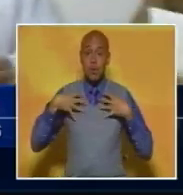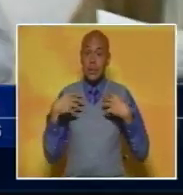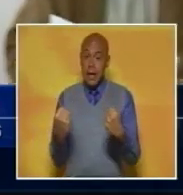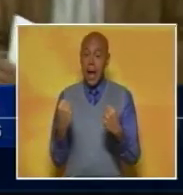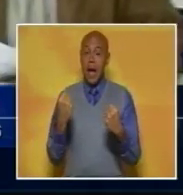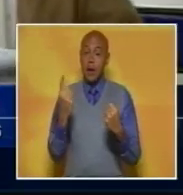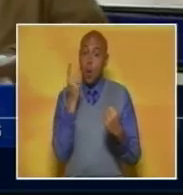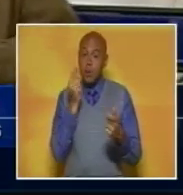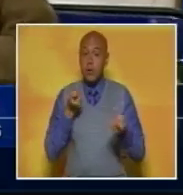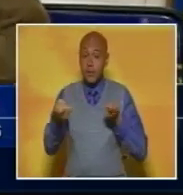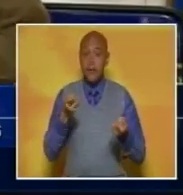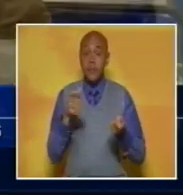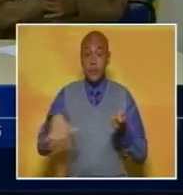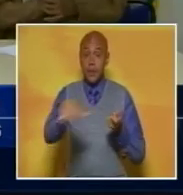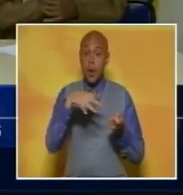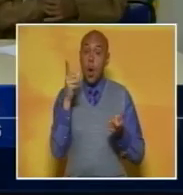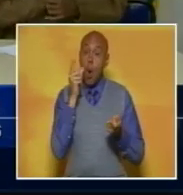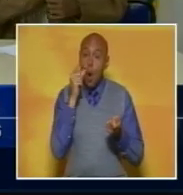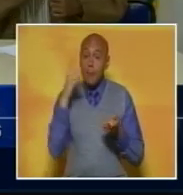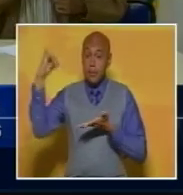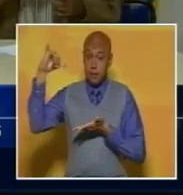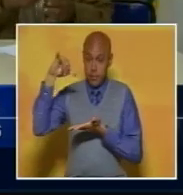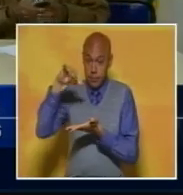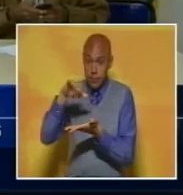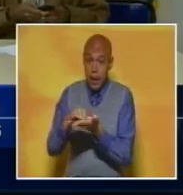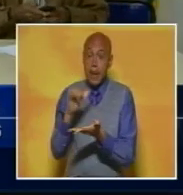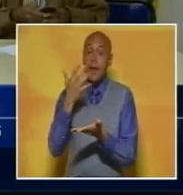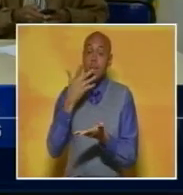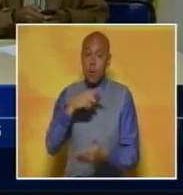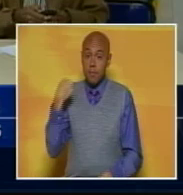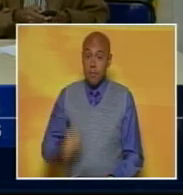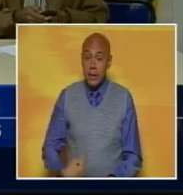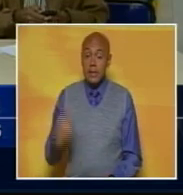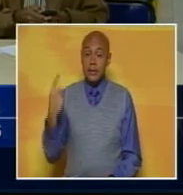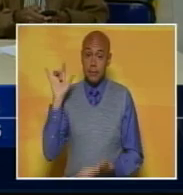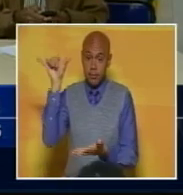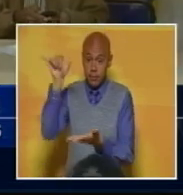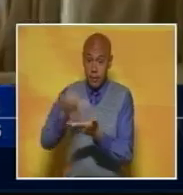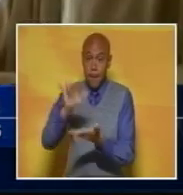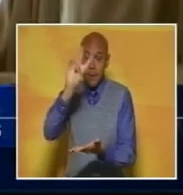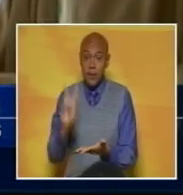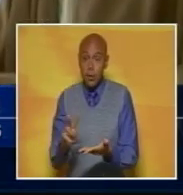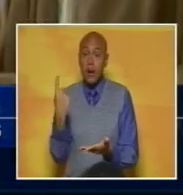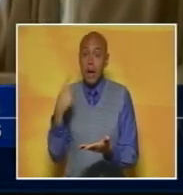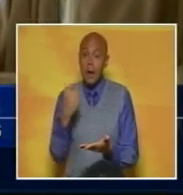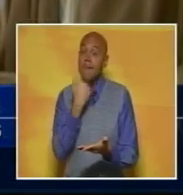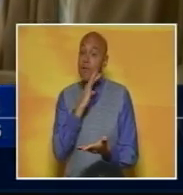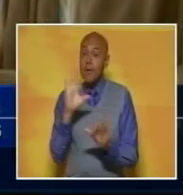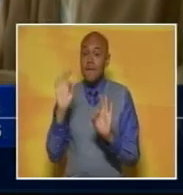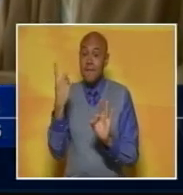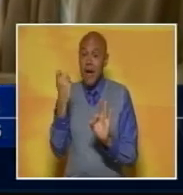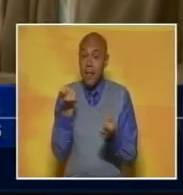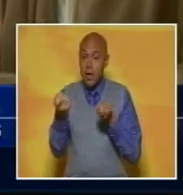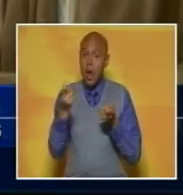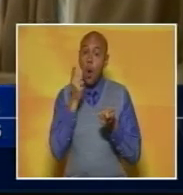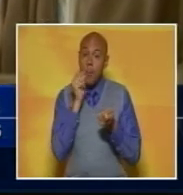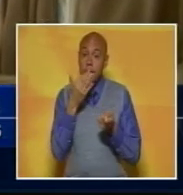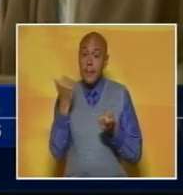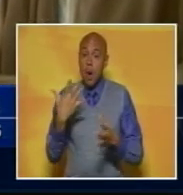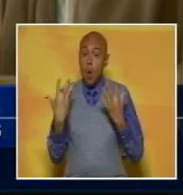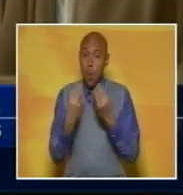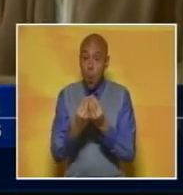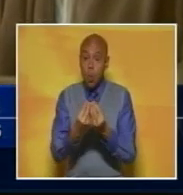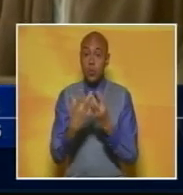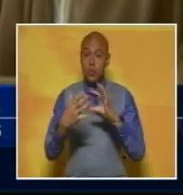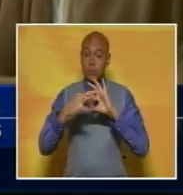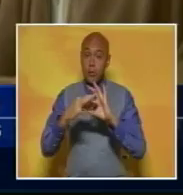para quienes entren a Venezuela, especialmente desde Asia. Instó a las autoridades a trabajar en conjunto con